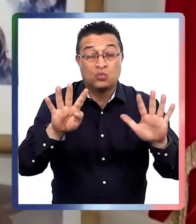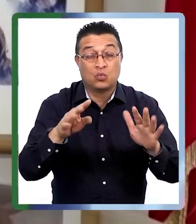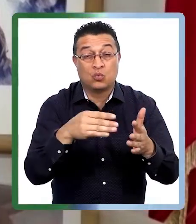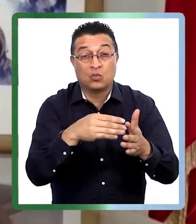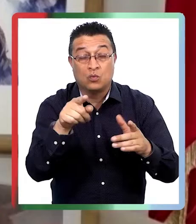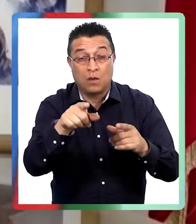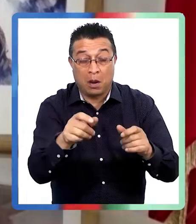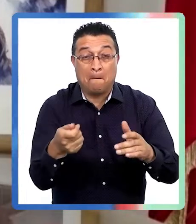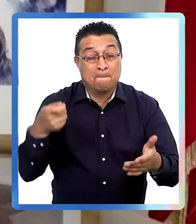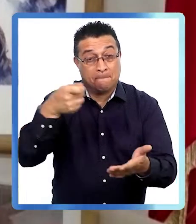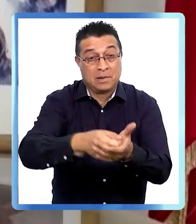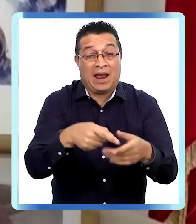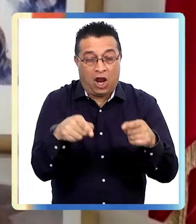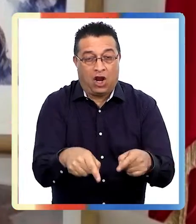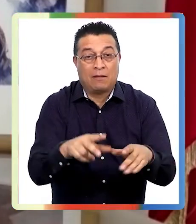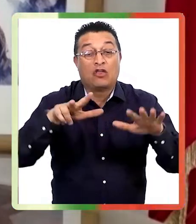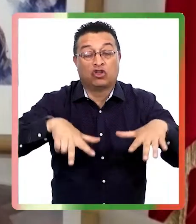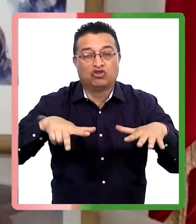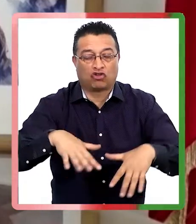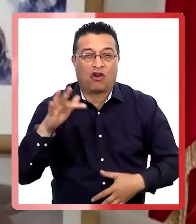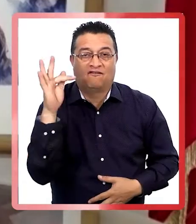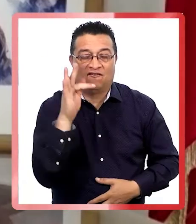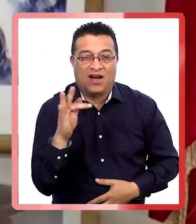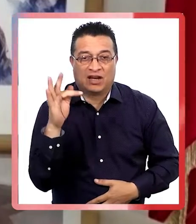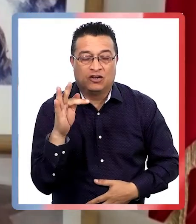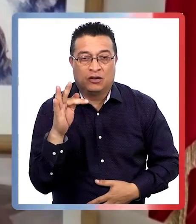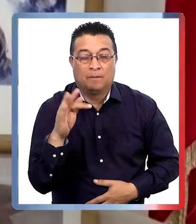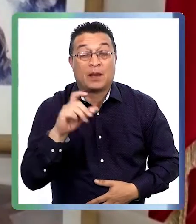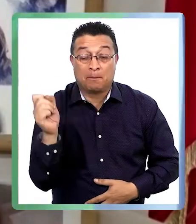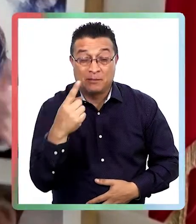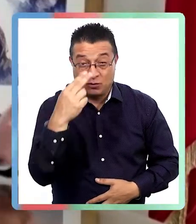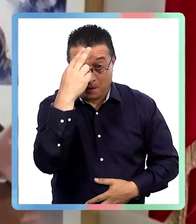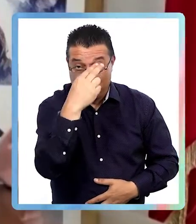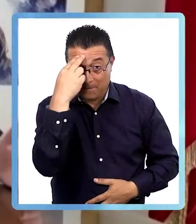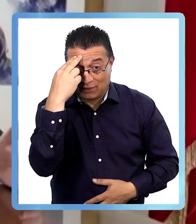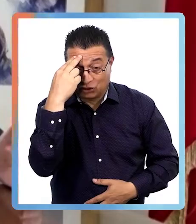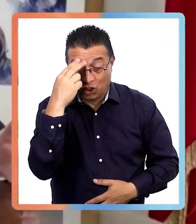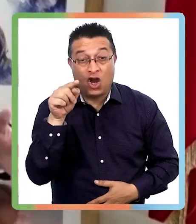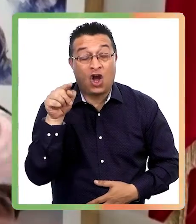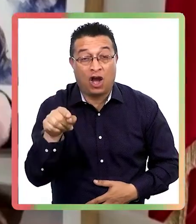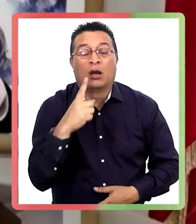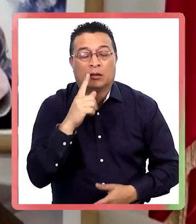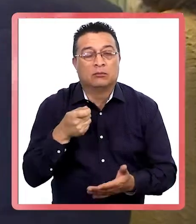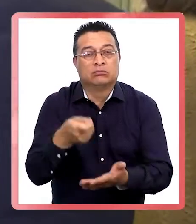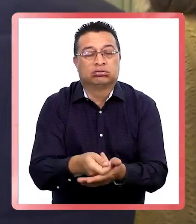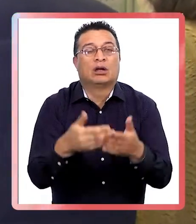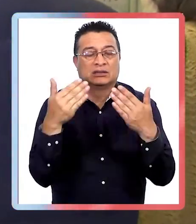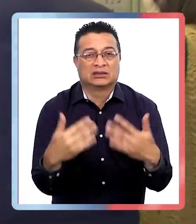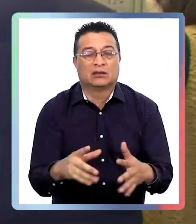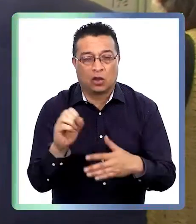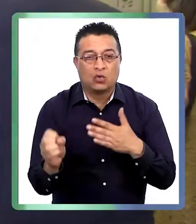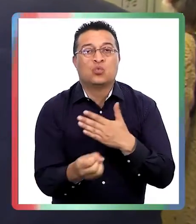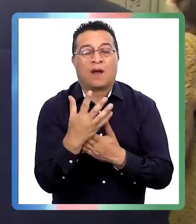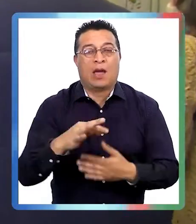de 500.000 se va a pagar ahora, el 18 de febrero. Y al 1 de marzo vamos a haber financiado